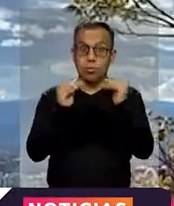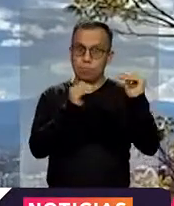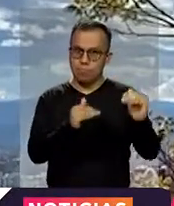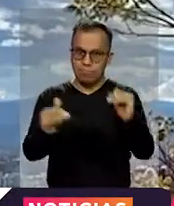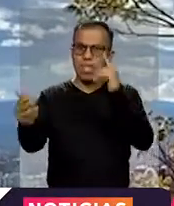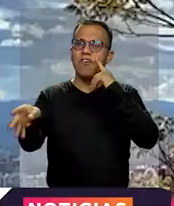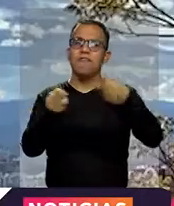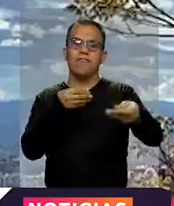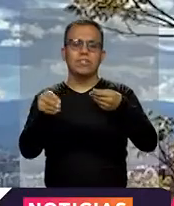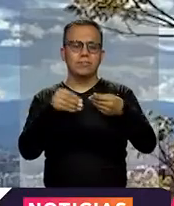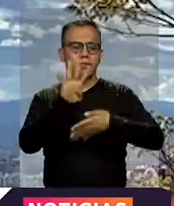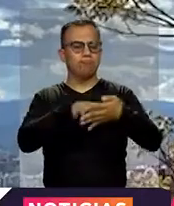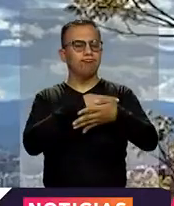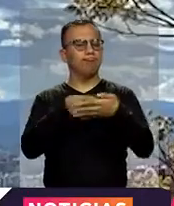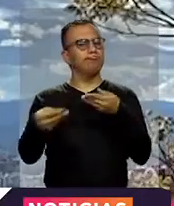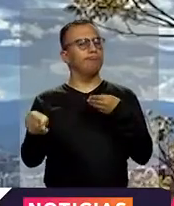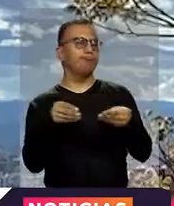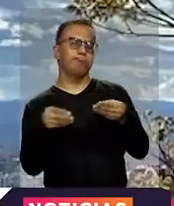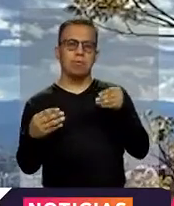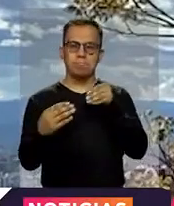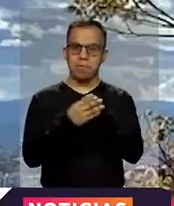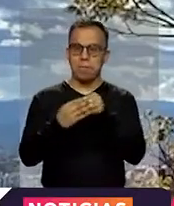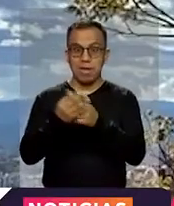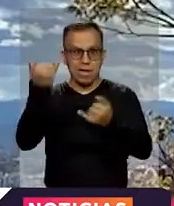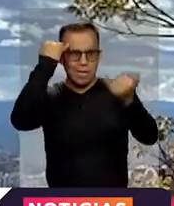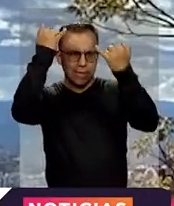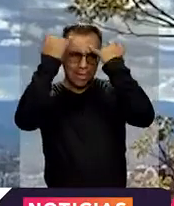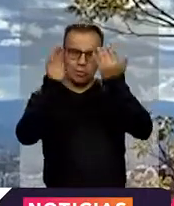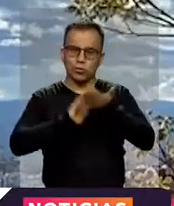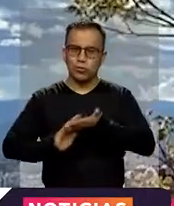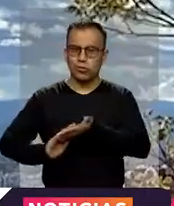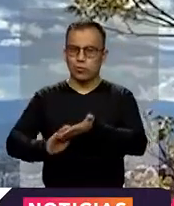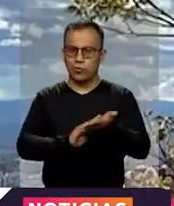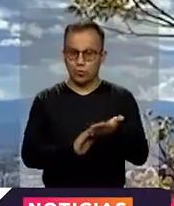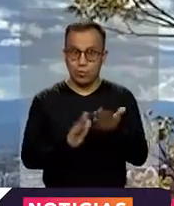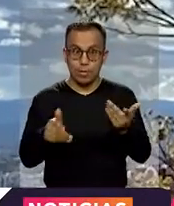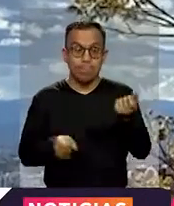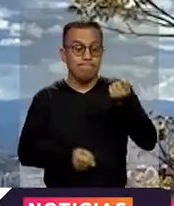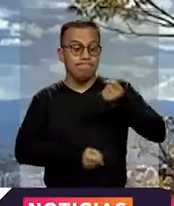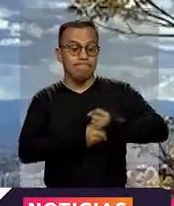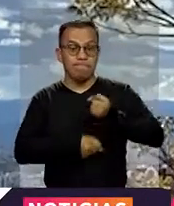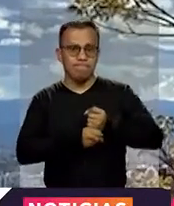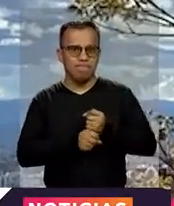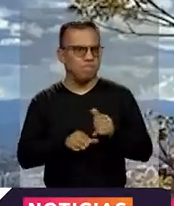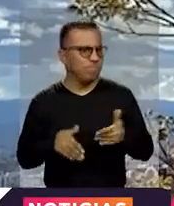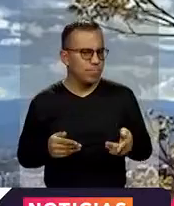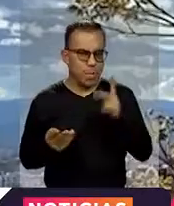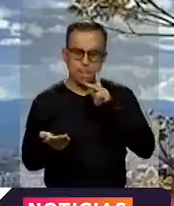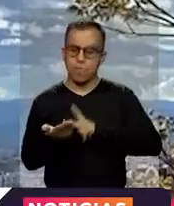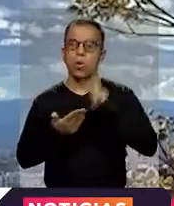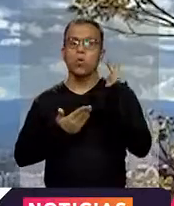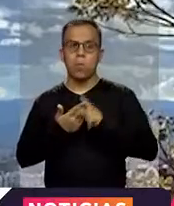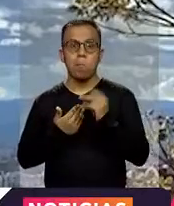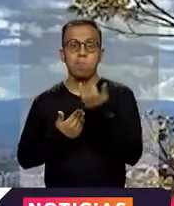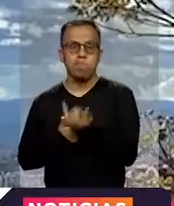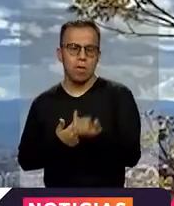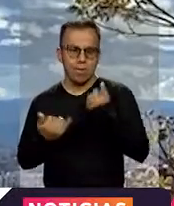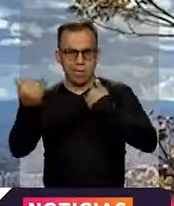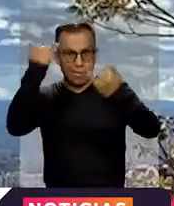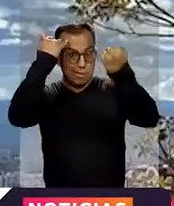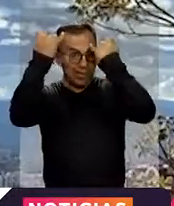de flexibilidad de adaptación, capaz de generar ideas y soluciones creativas, trabajando en proyectos con